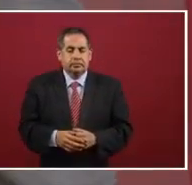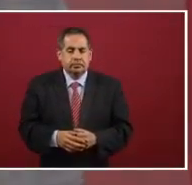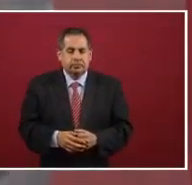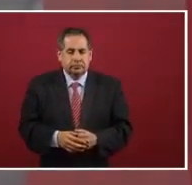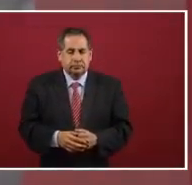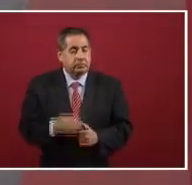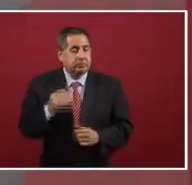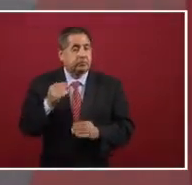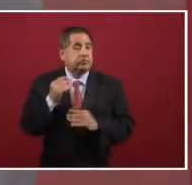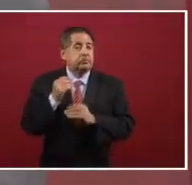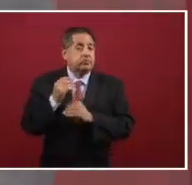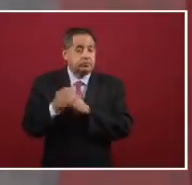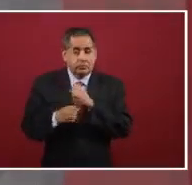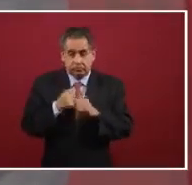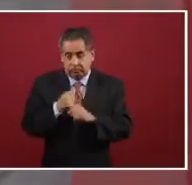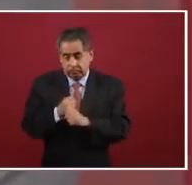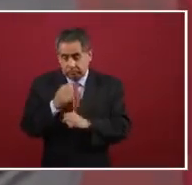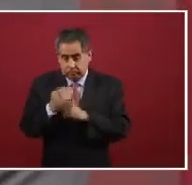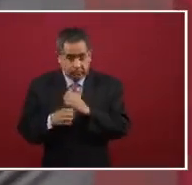Que durante mucho tiempo